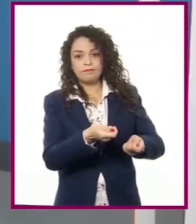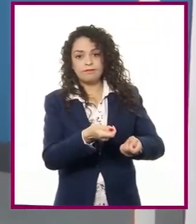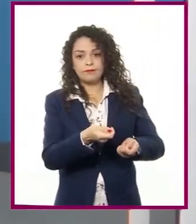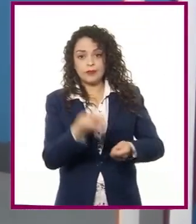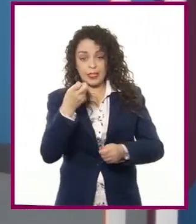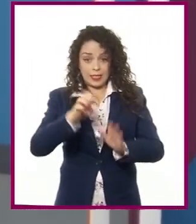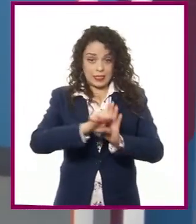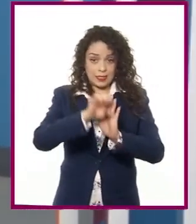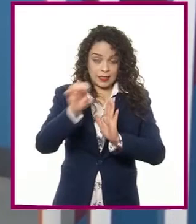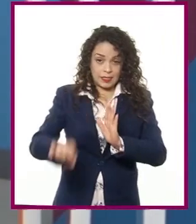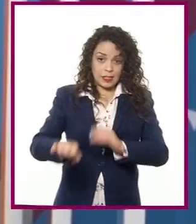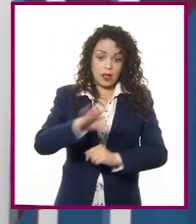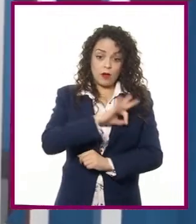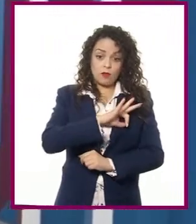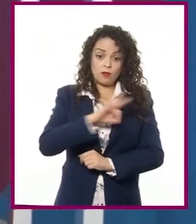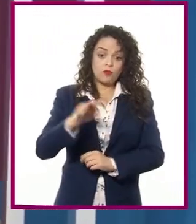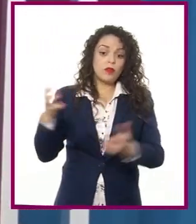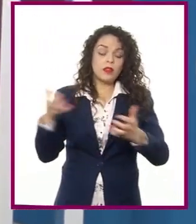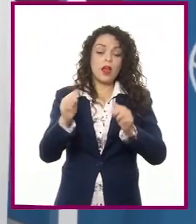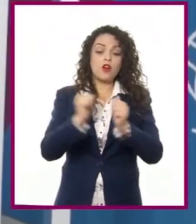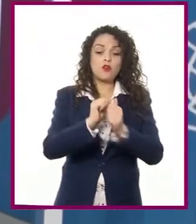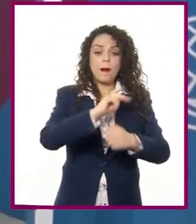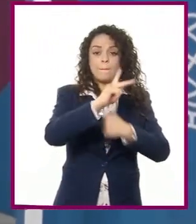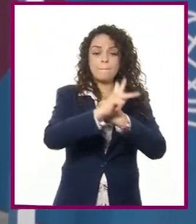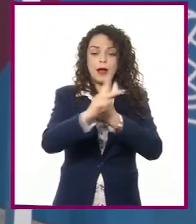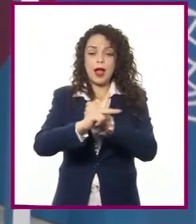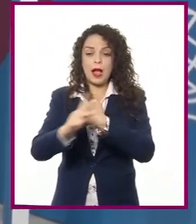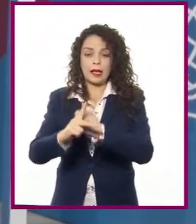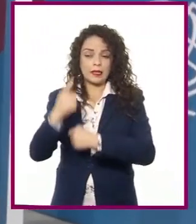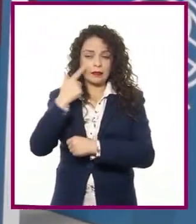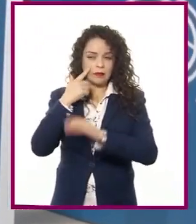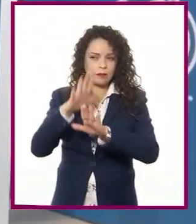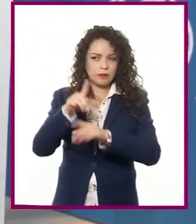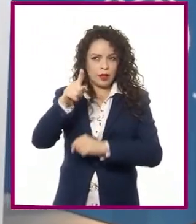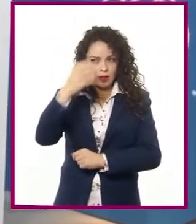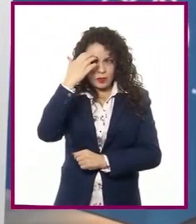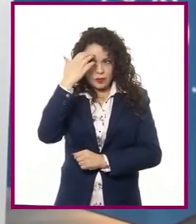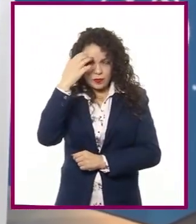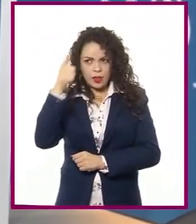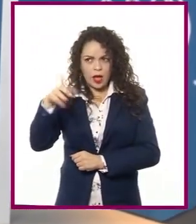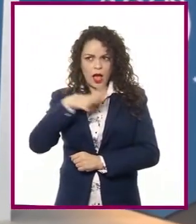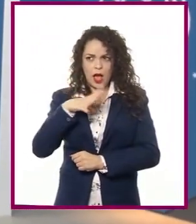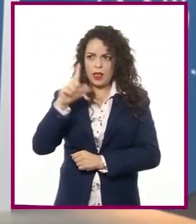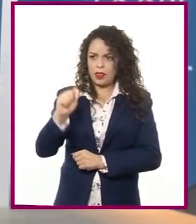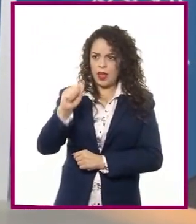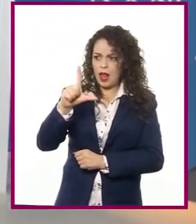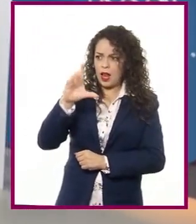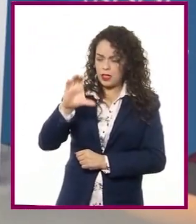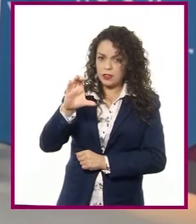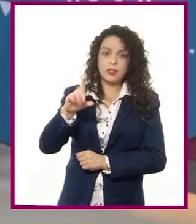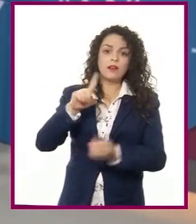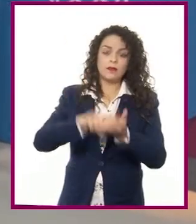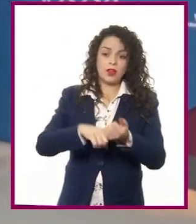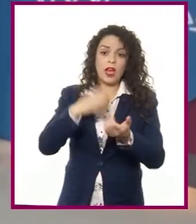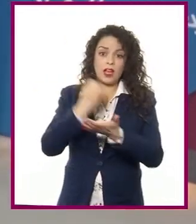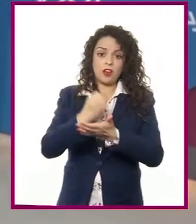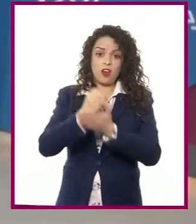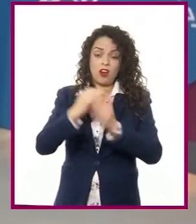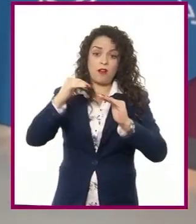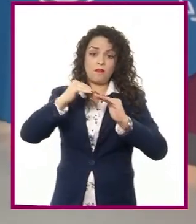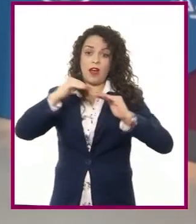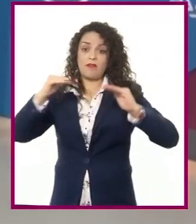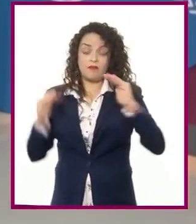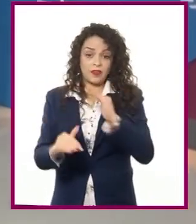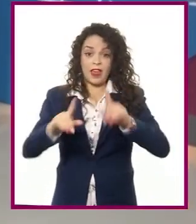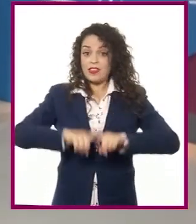Este ejemplo pueden aplicarlo con países que se encuentren en tratados de libre comercio con economía desigual. A